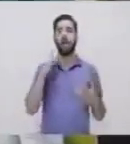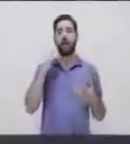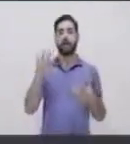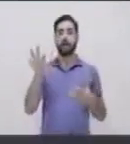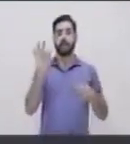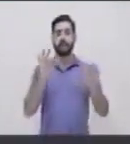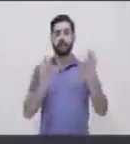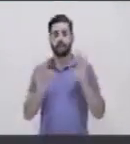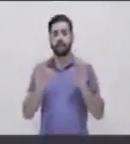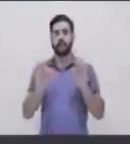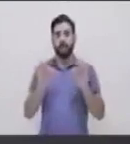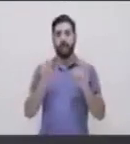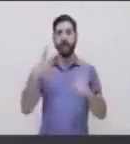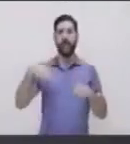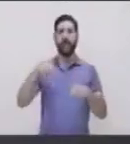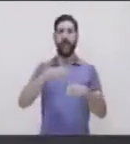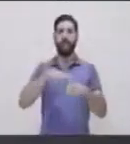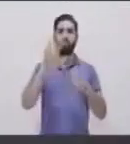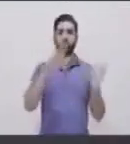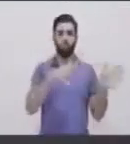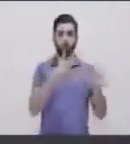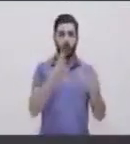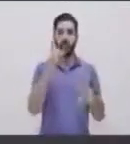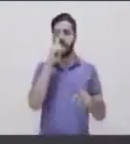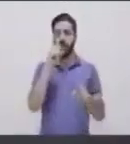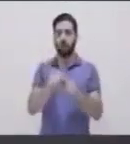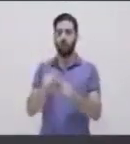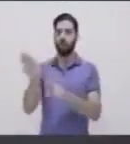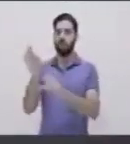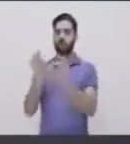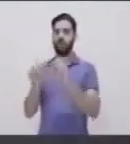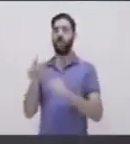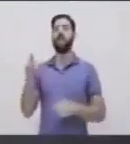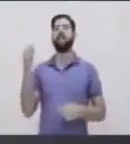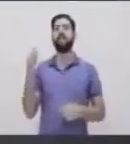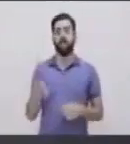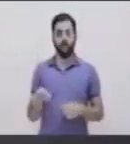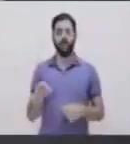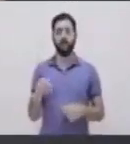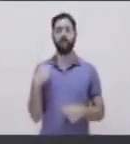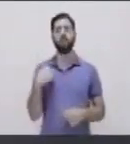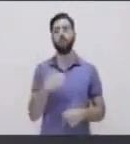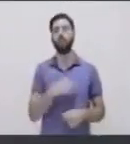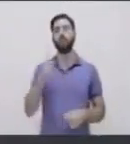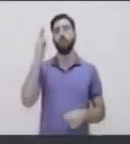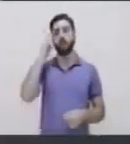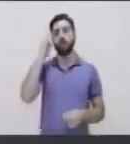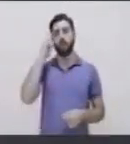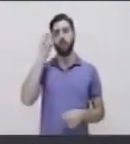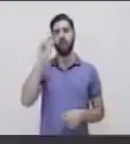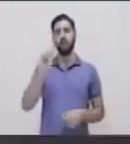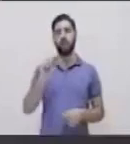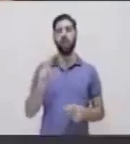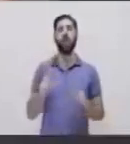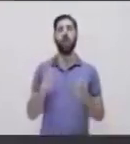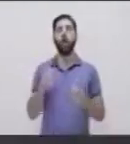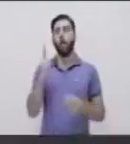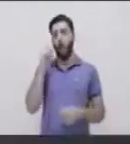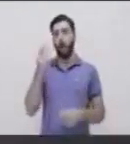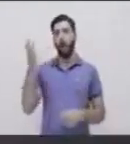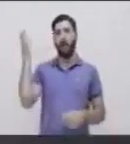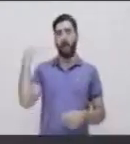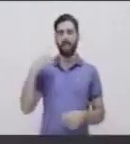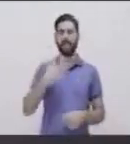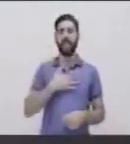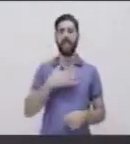la selección, tanto natural como artificial. Vamos a recordar un poquito de lo que es el trabajo de Charles Darwin,